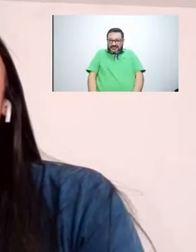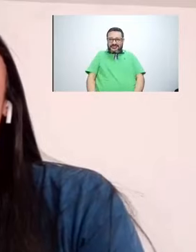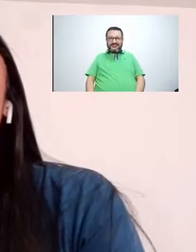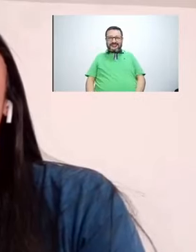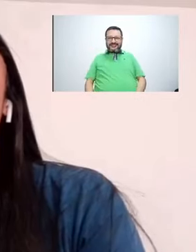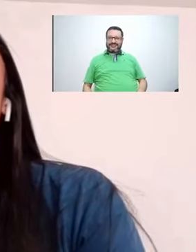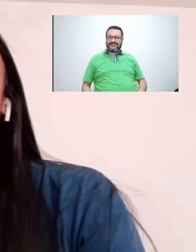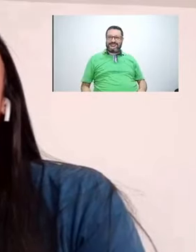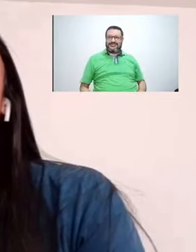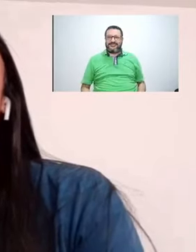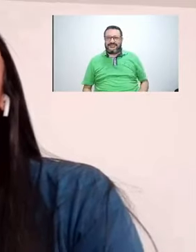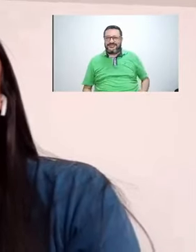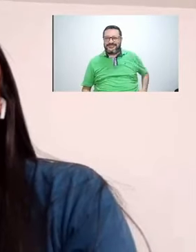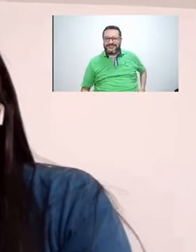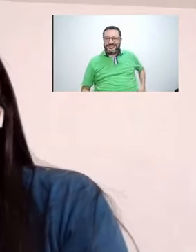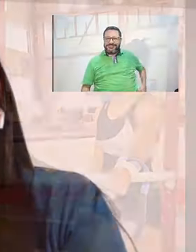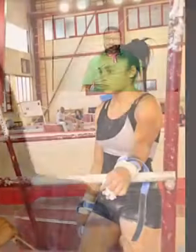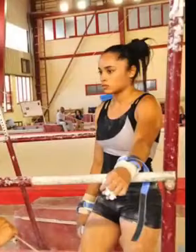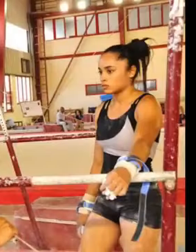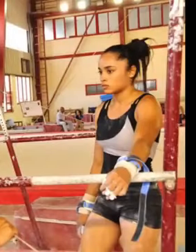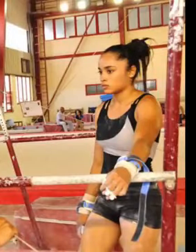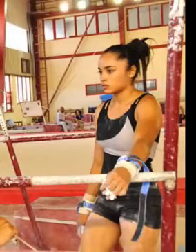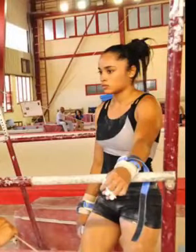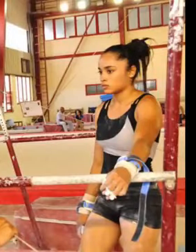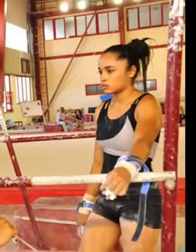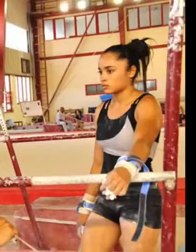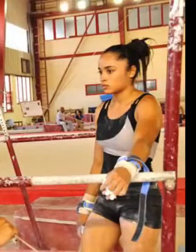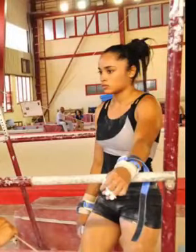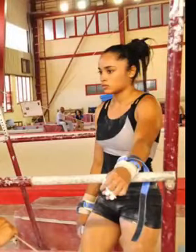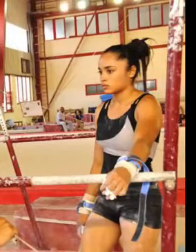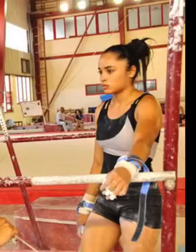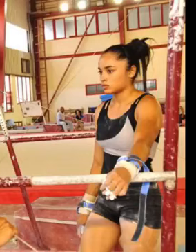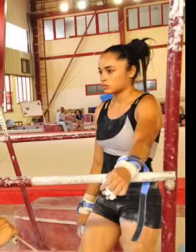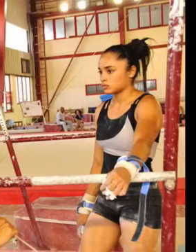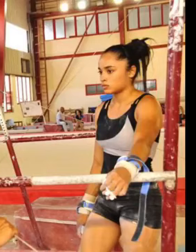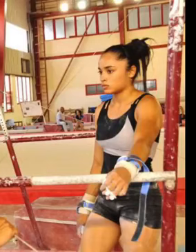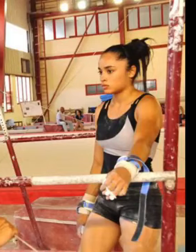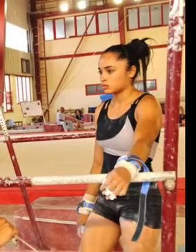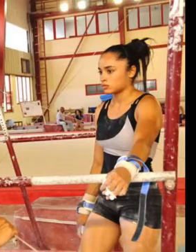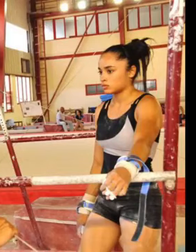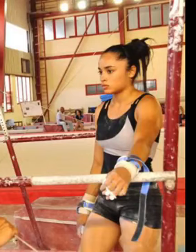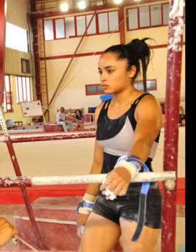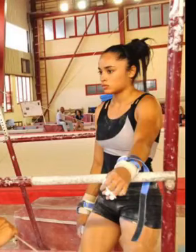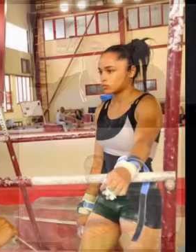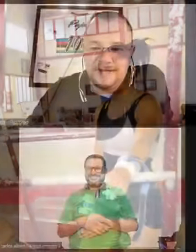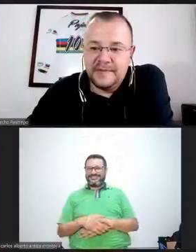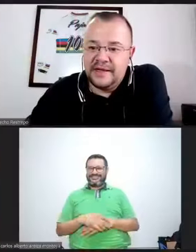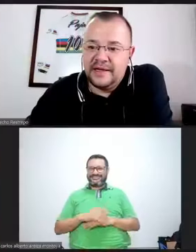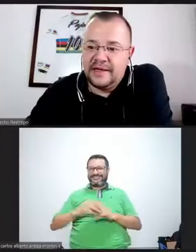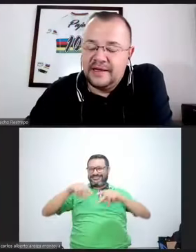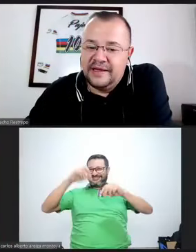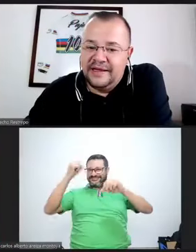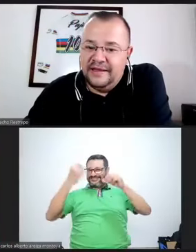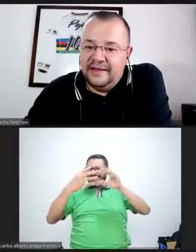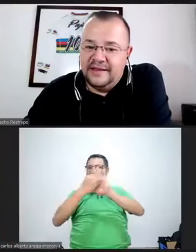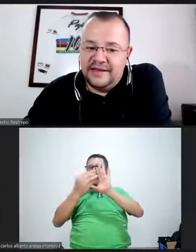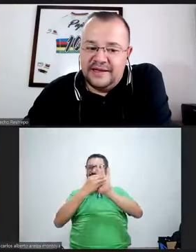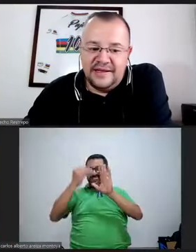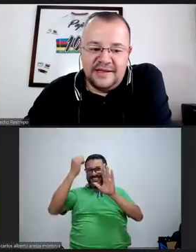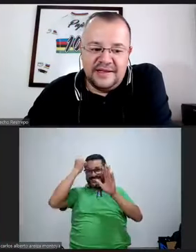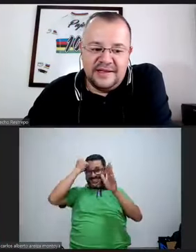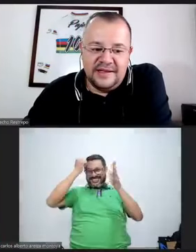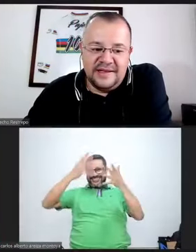va haciendo como más o menos lo mismo que ellas están haciendo allá, y como que se va a desbaratar ahí haciendo fuerza